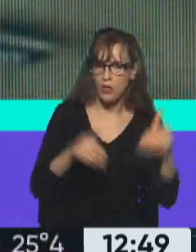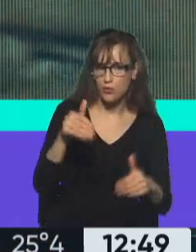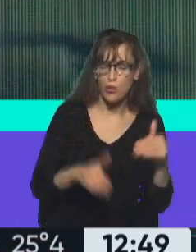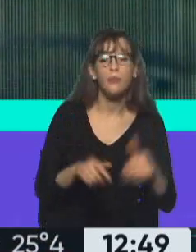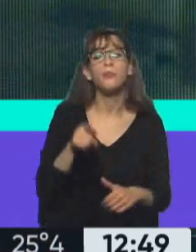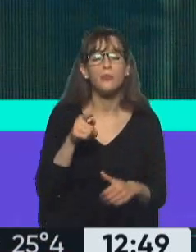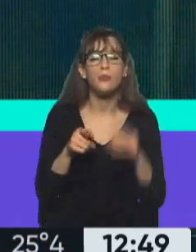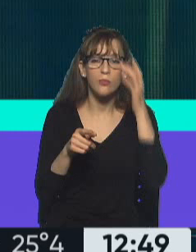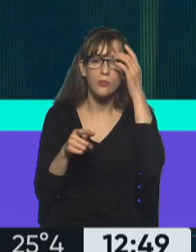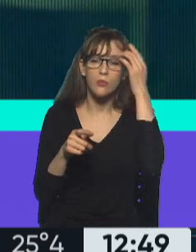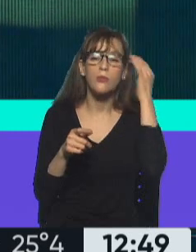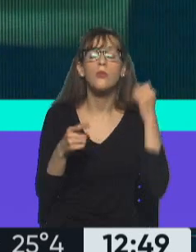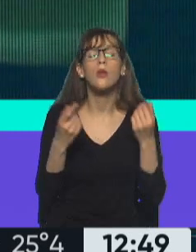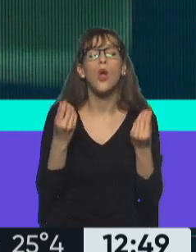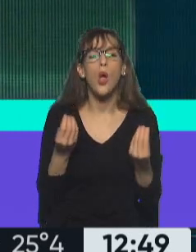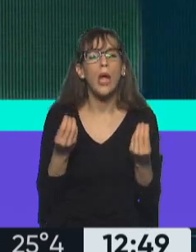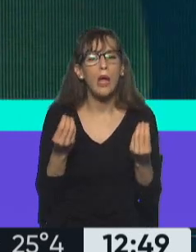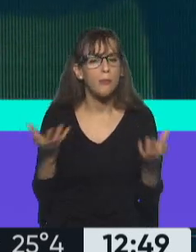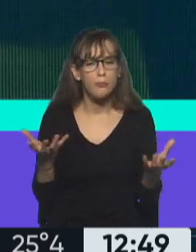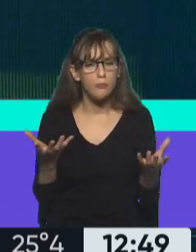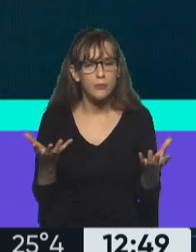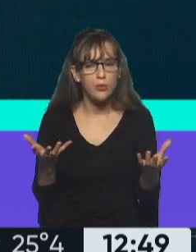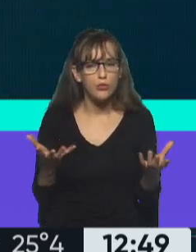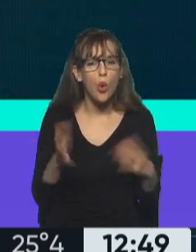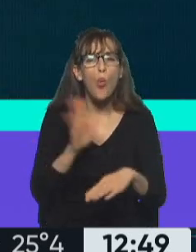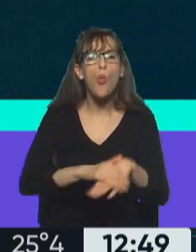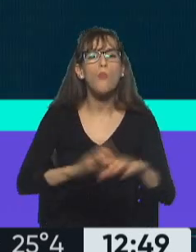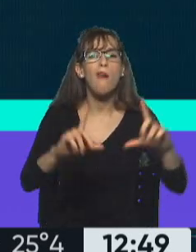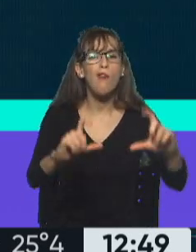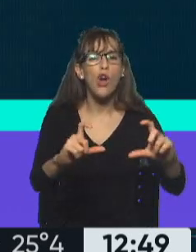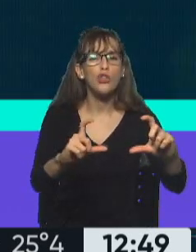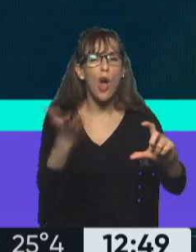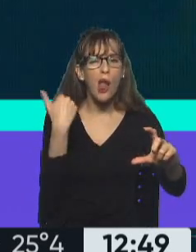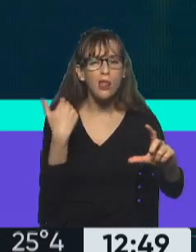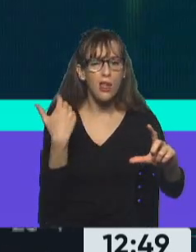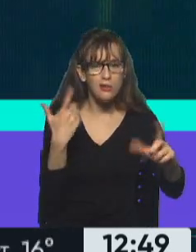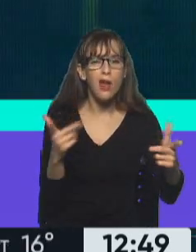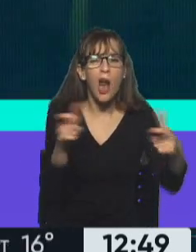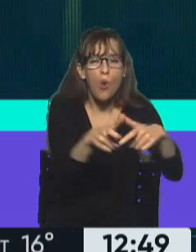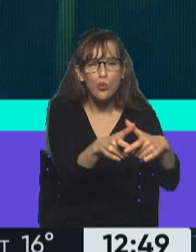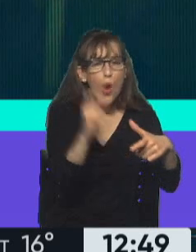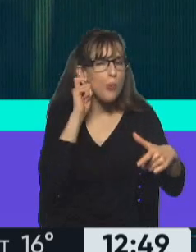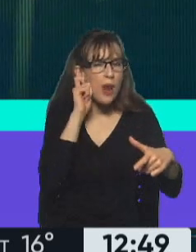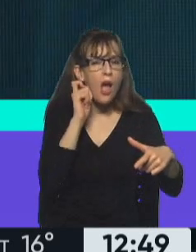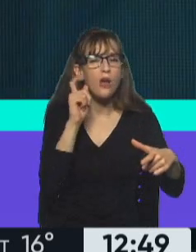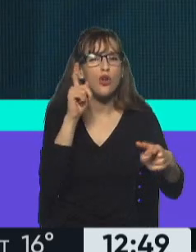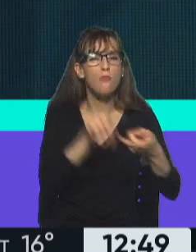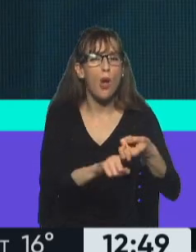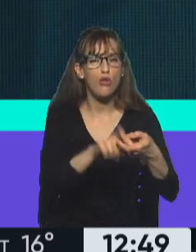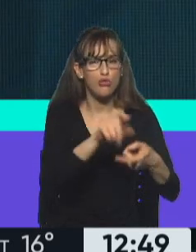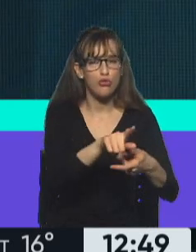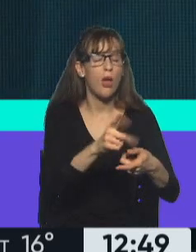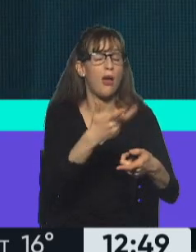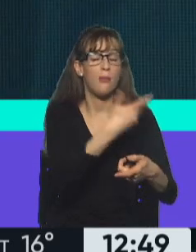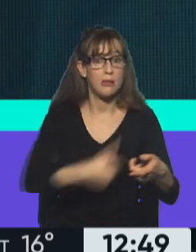fotografía un efecto electoral una consecuencia en los resultados electoral de lo que fue la fotografía del cumpleaños de familia ni nosotros